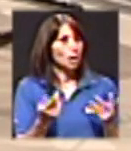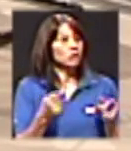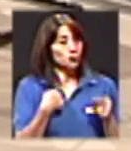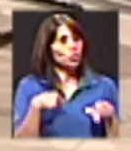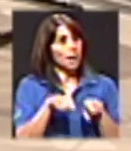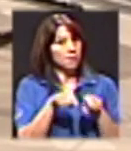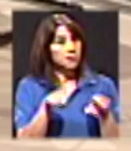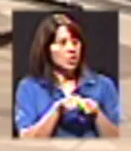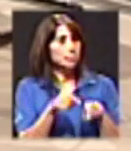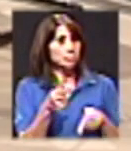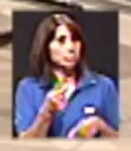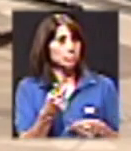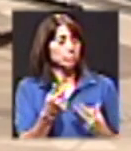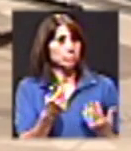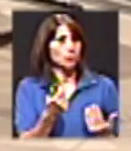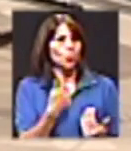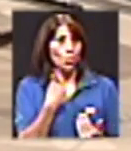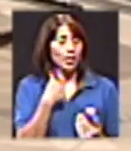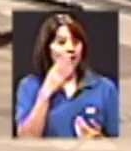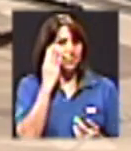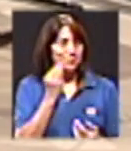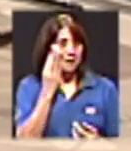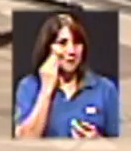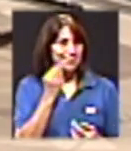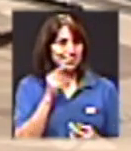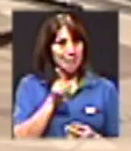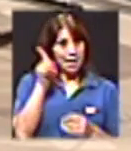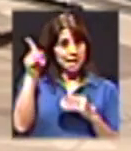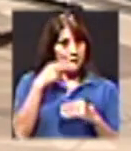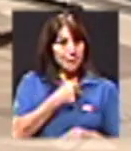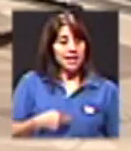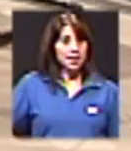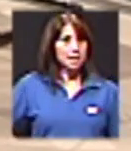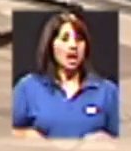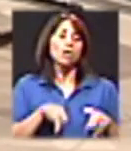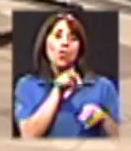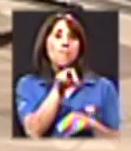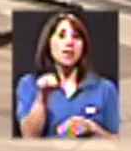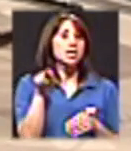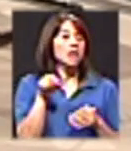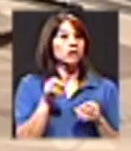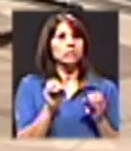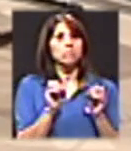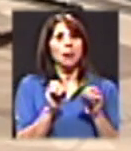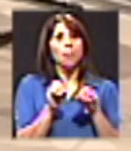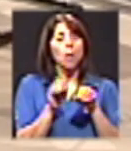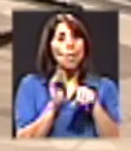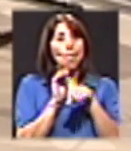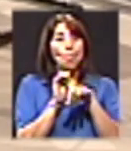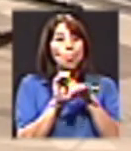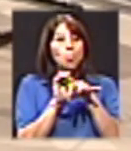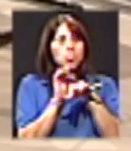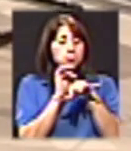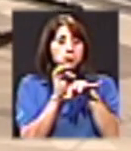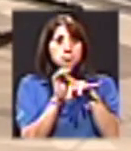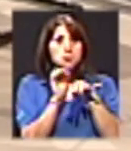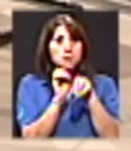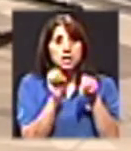también tuve ahí en Heredia compañeros descalzos, pero yo creí que eso se había acabado